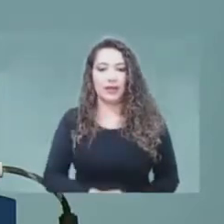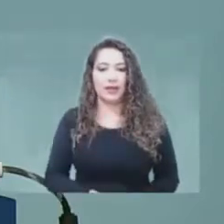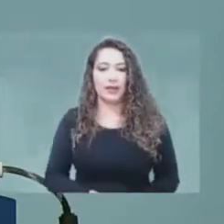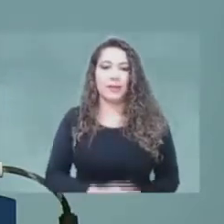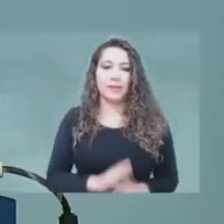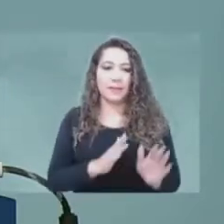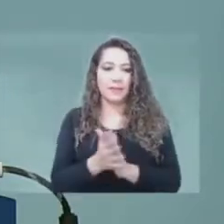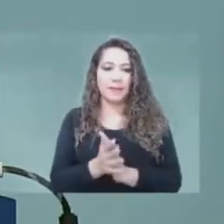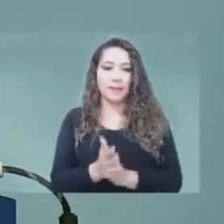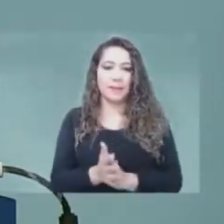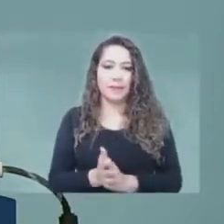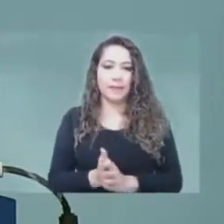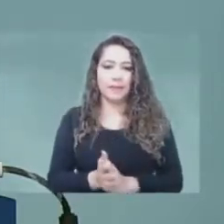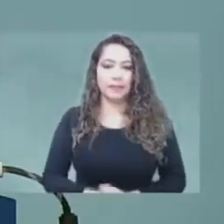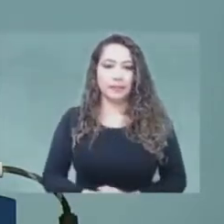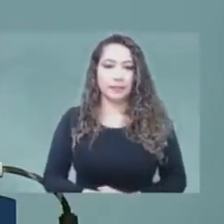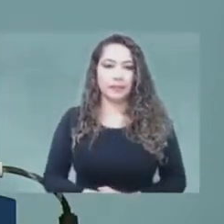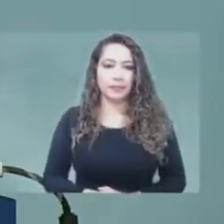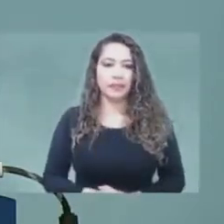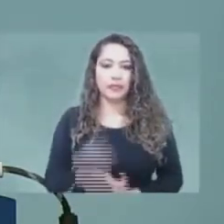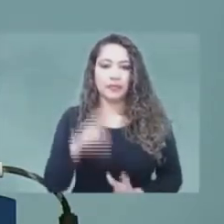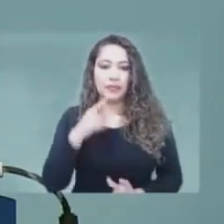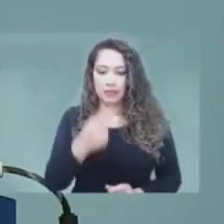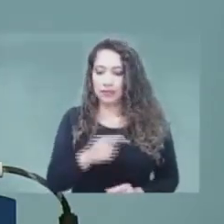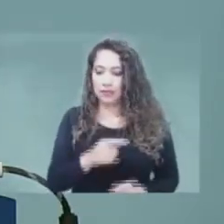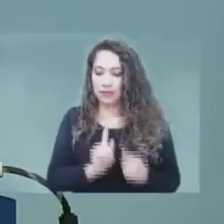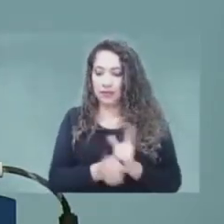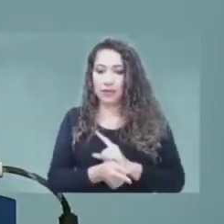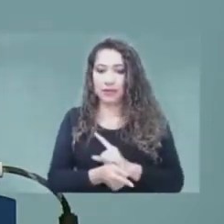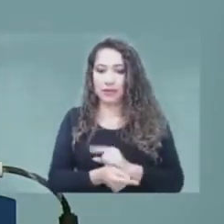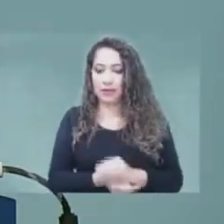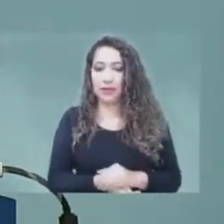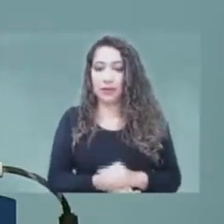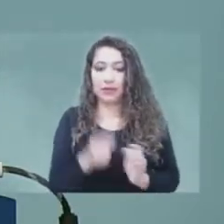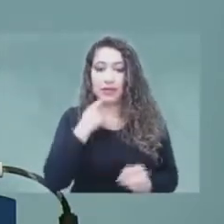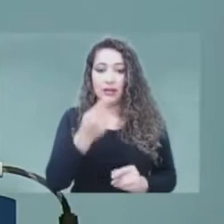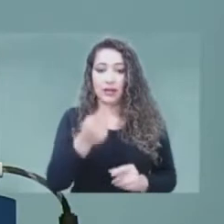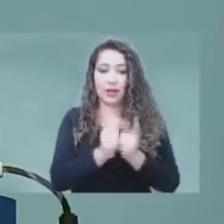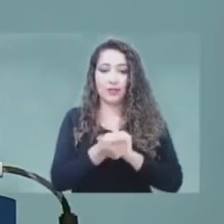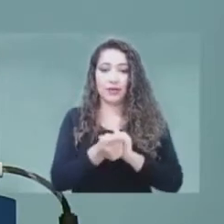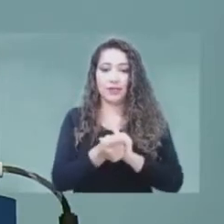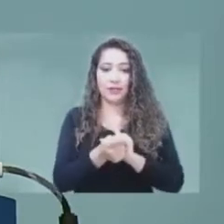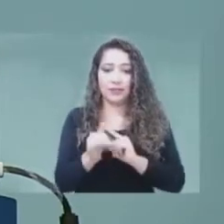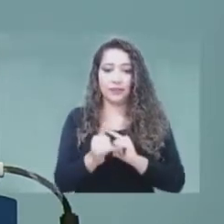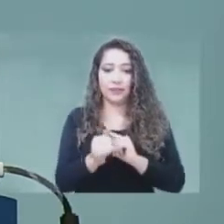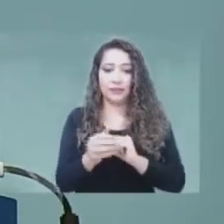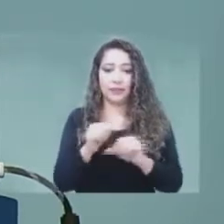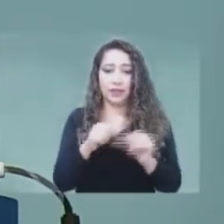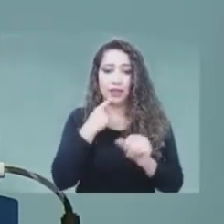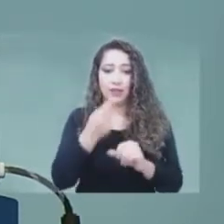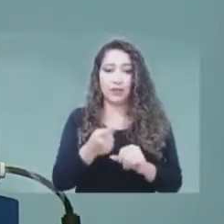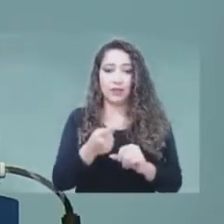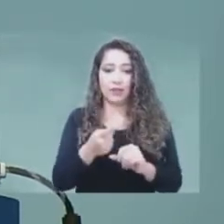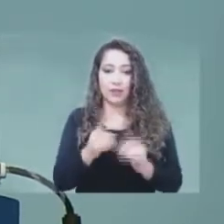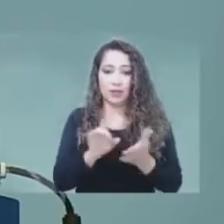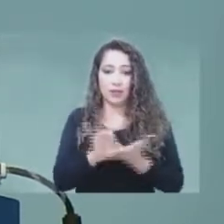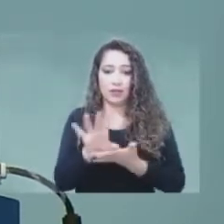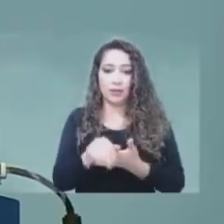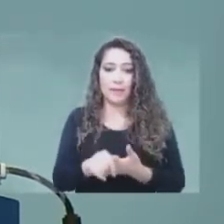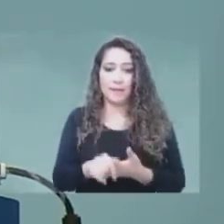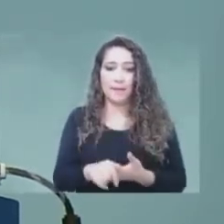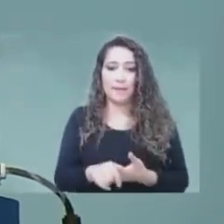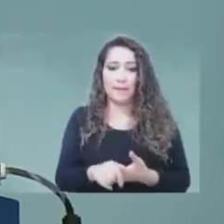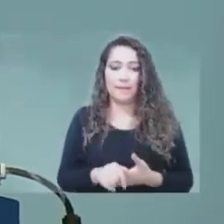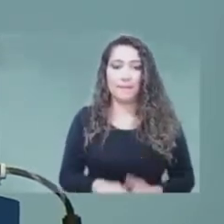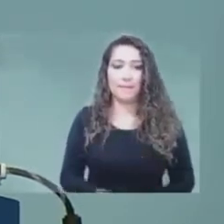es directora ejecutiva de Energy System Catapult. Cristina lidera el trabajo en 5G y otras tecnologías de banda ancha